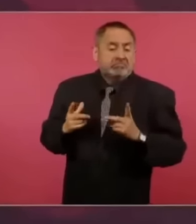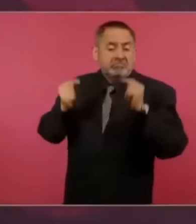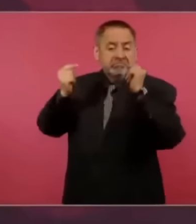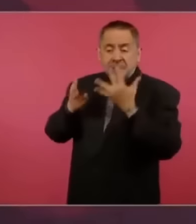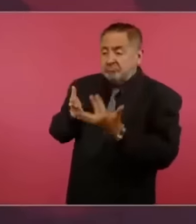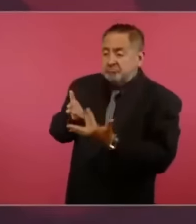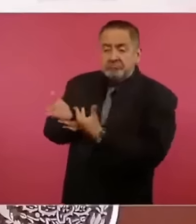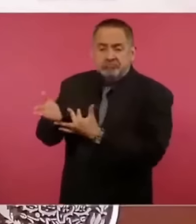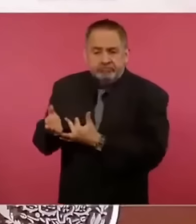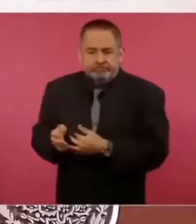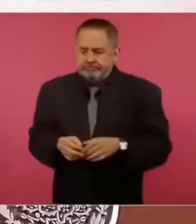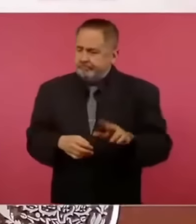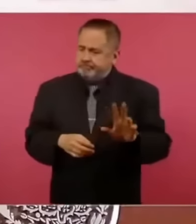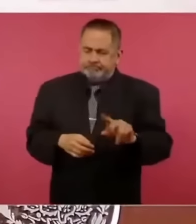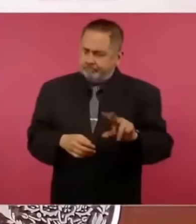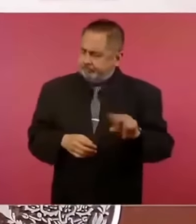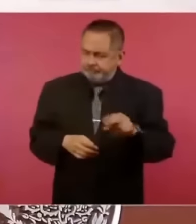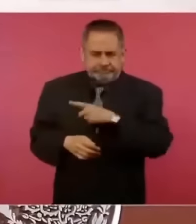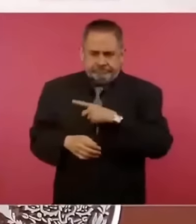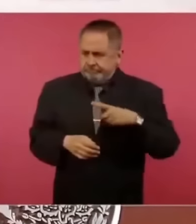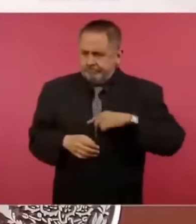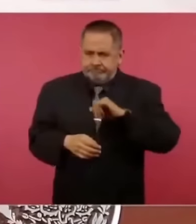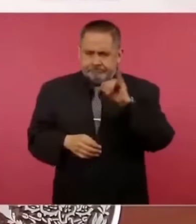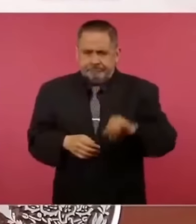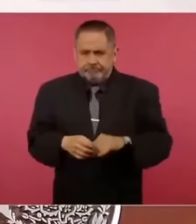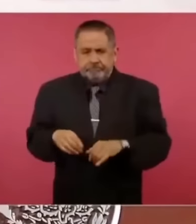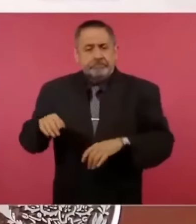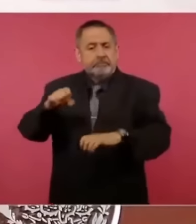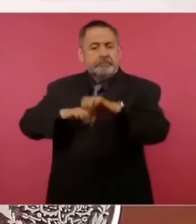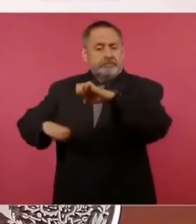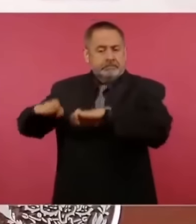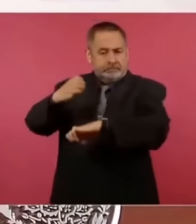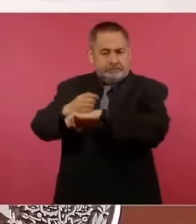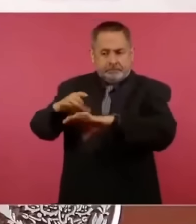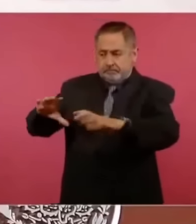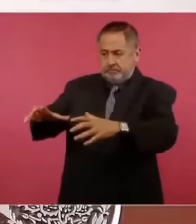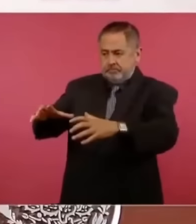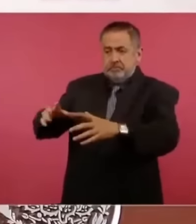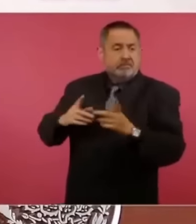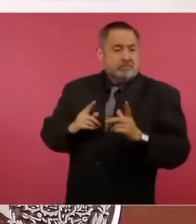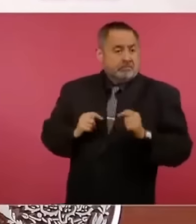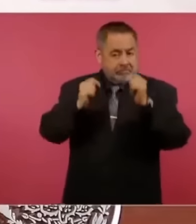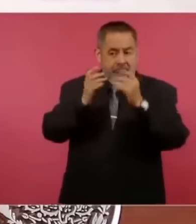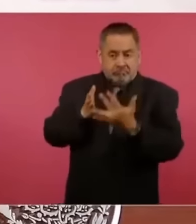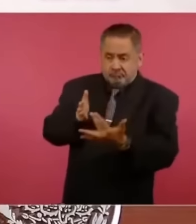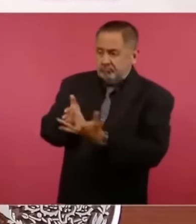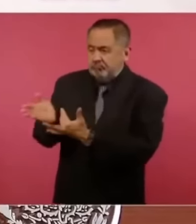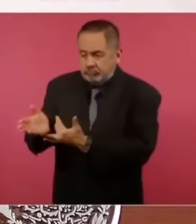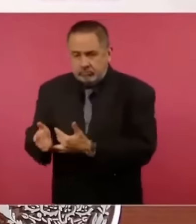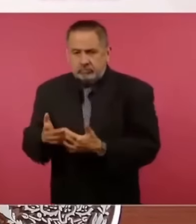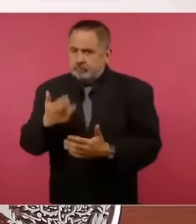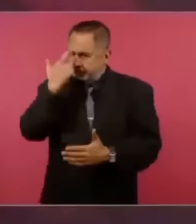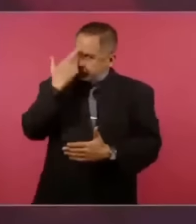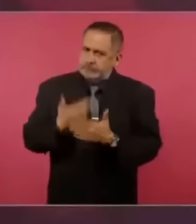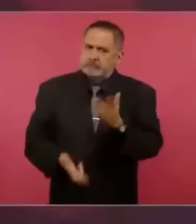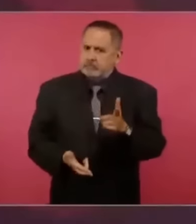y se invada una embajada, que es